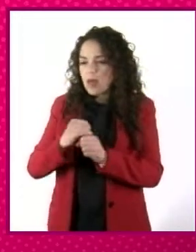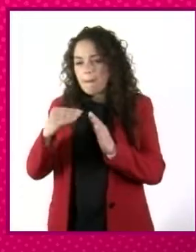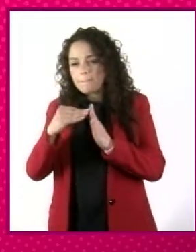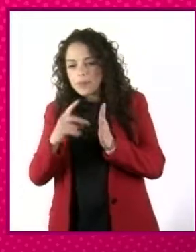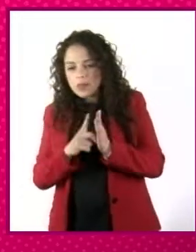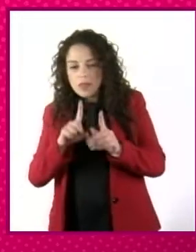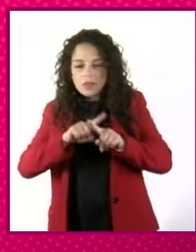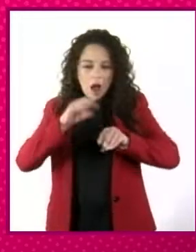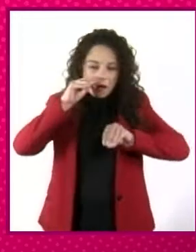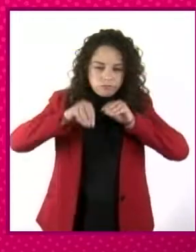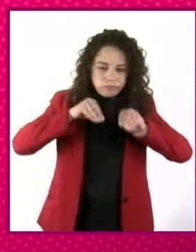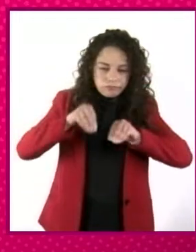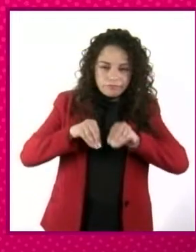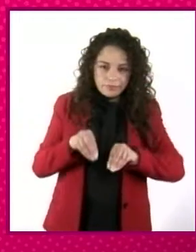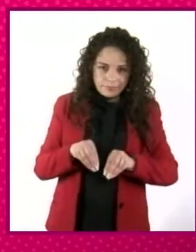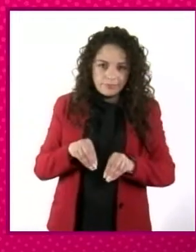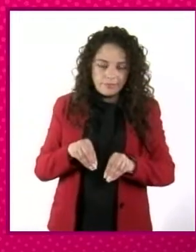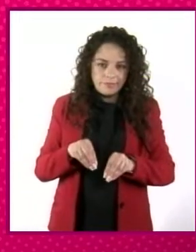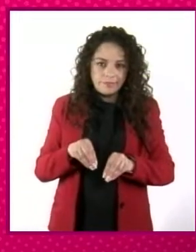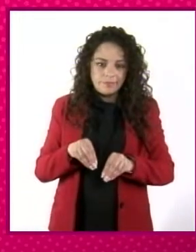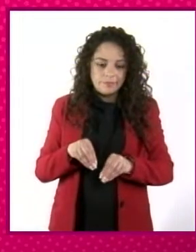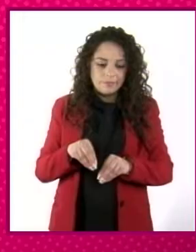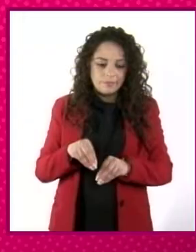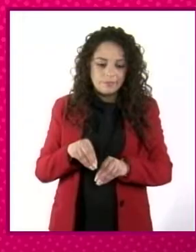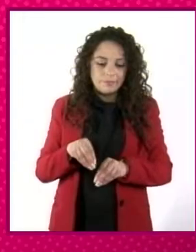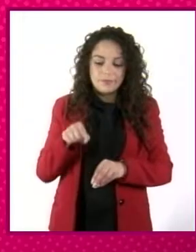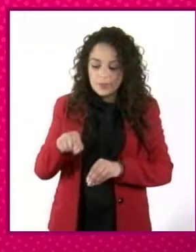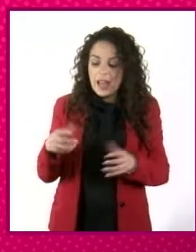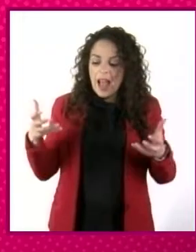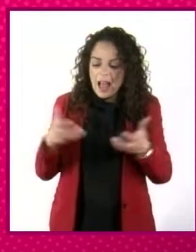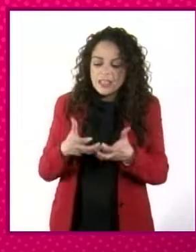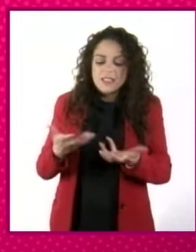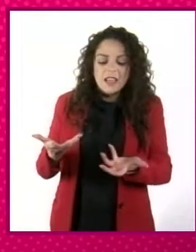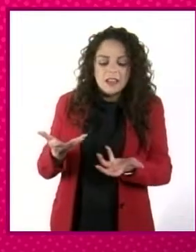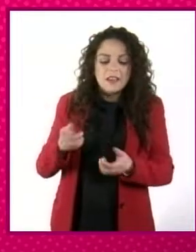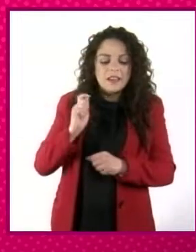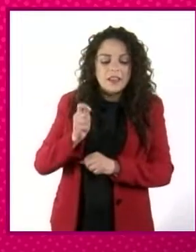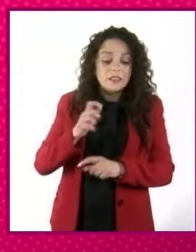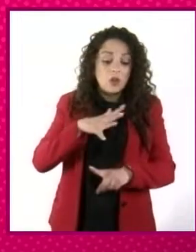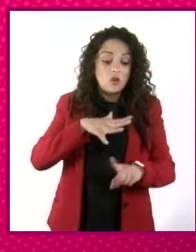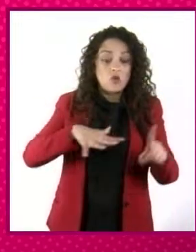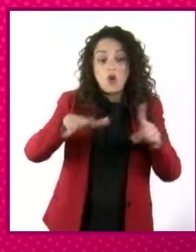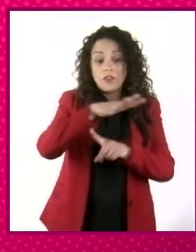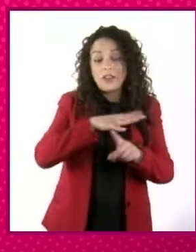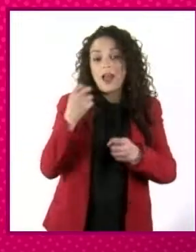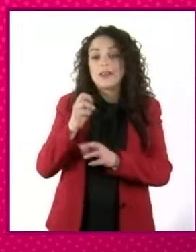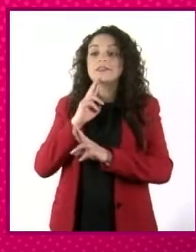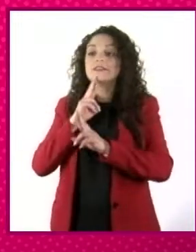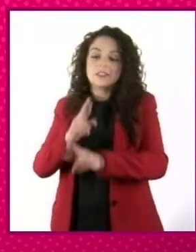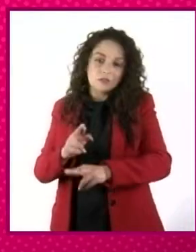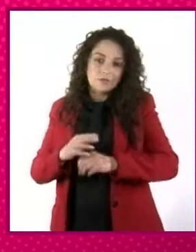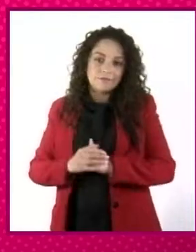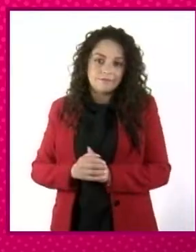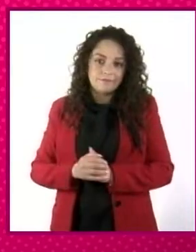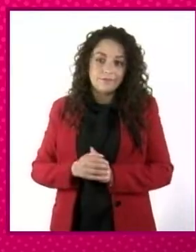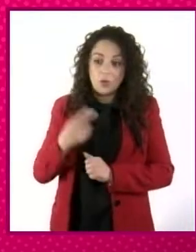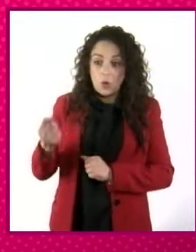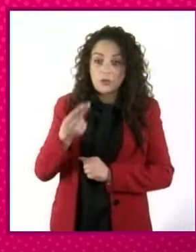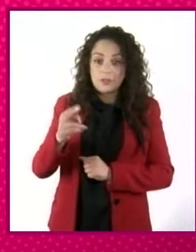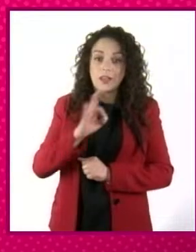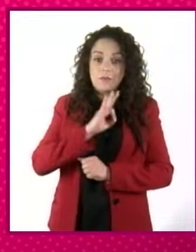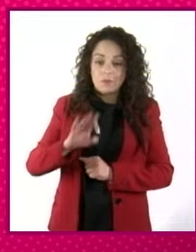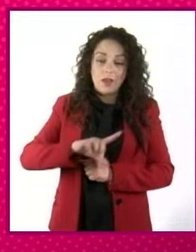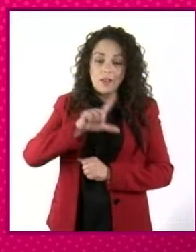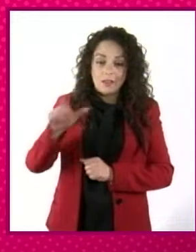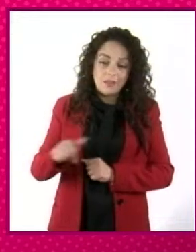metodología, y que tiene como resultado algún texto que incluso ustedes van a tener la oportunidad